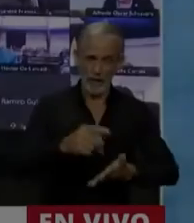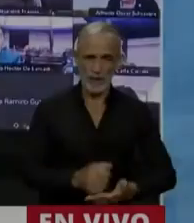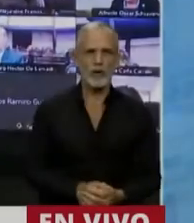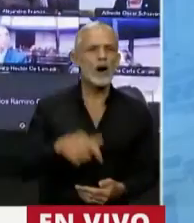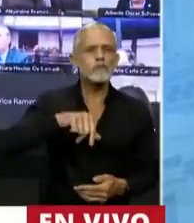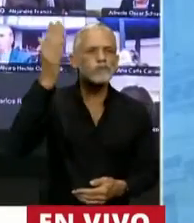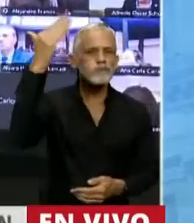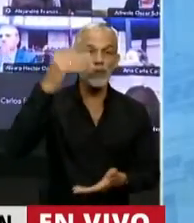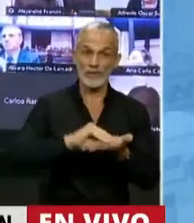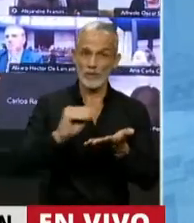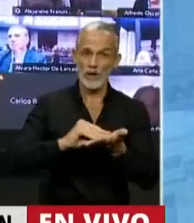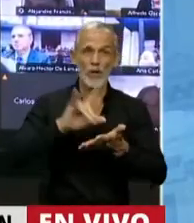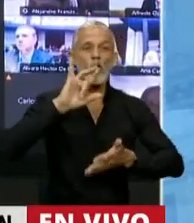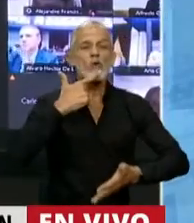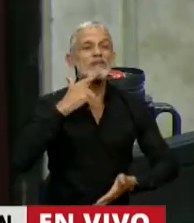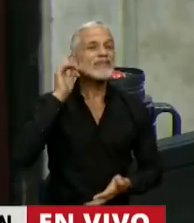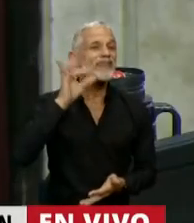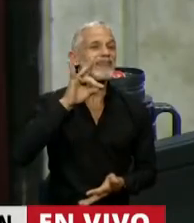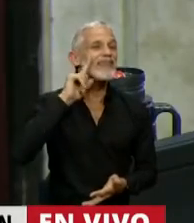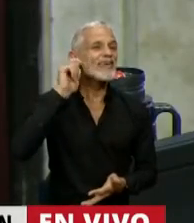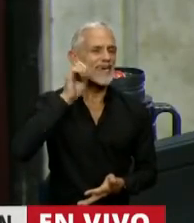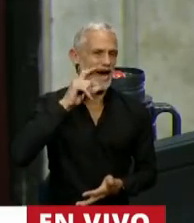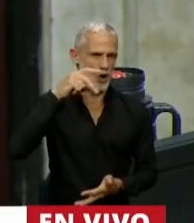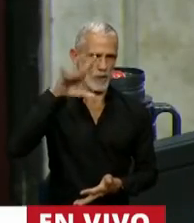el uso de la palabra el diputado luís di giacomo